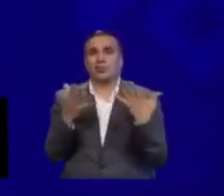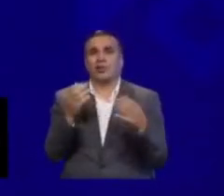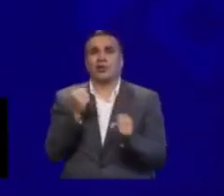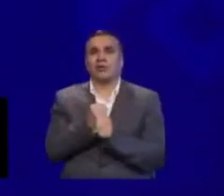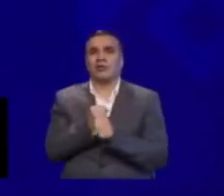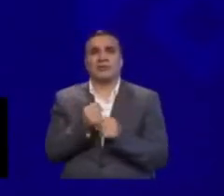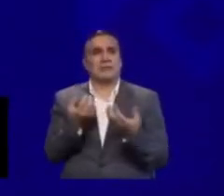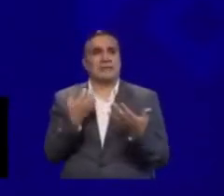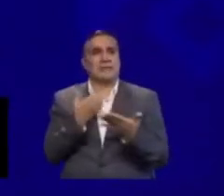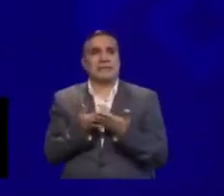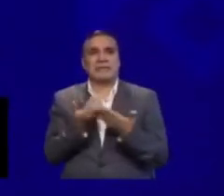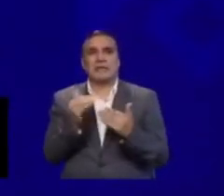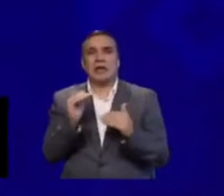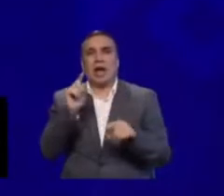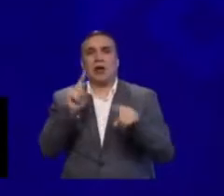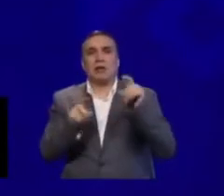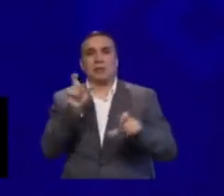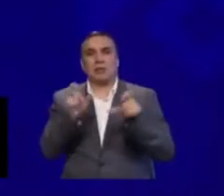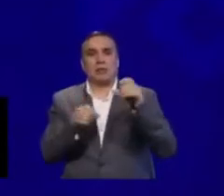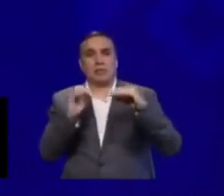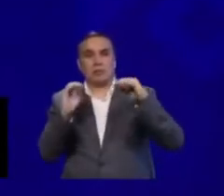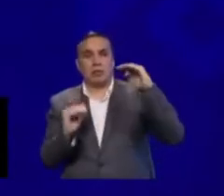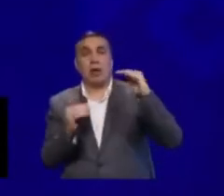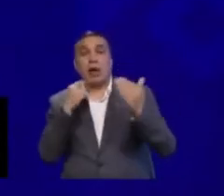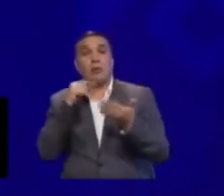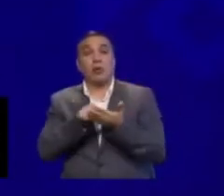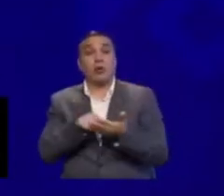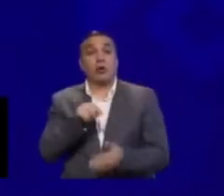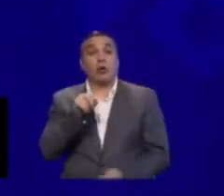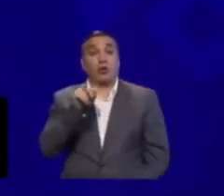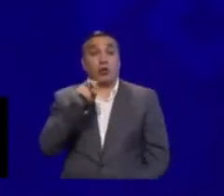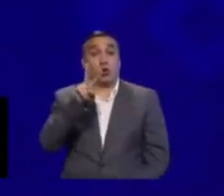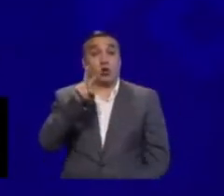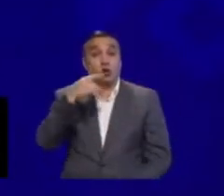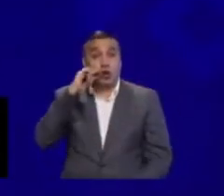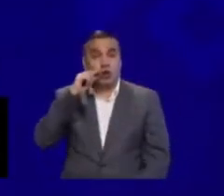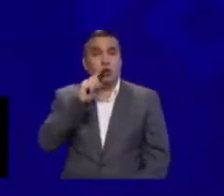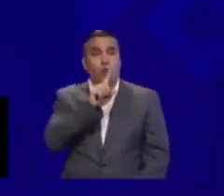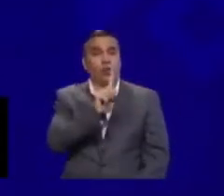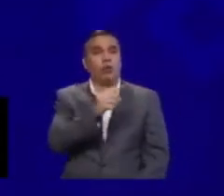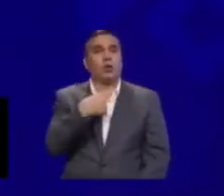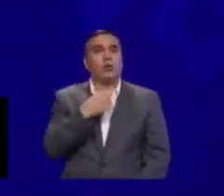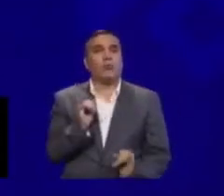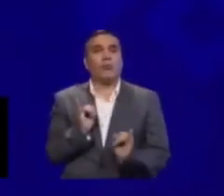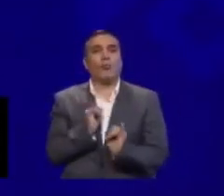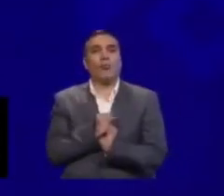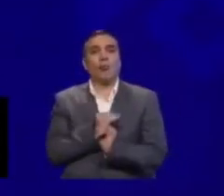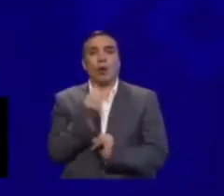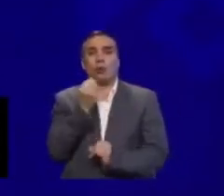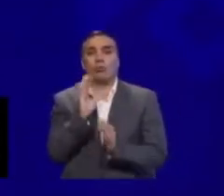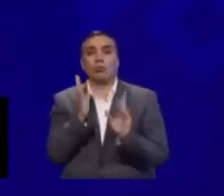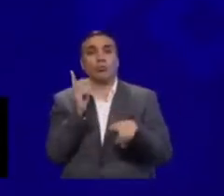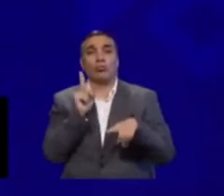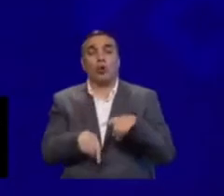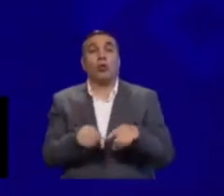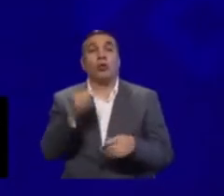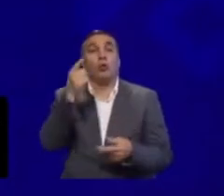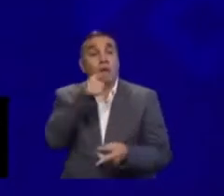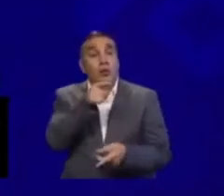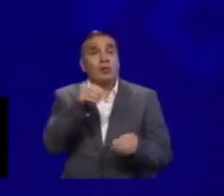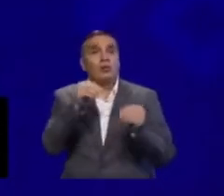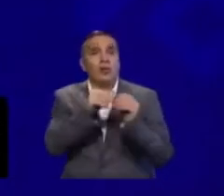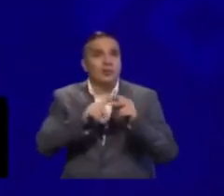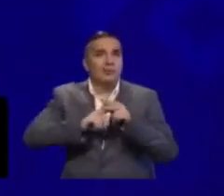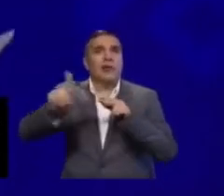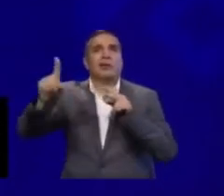desarrollo equitativo. Uno de cada dos niños de esa ruralidad tiene desnutrición crónica infantil y son los que más migran, son